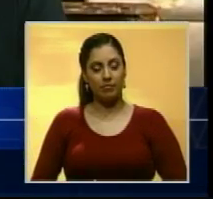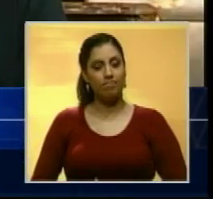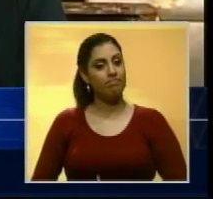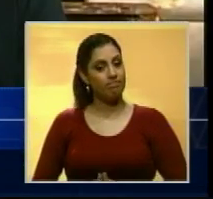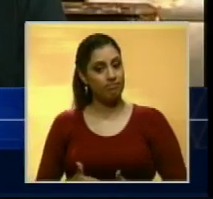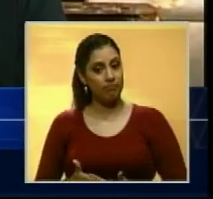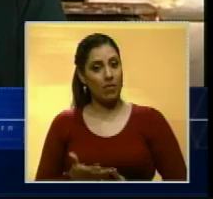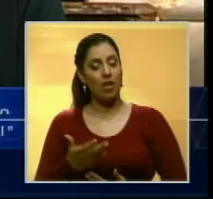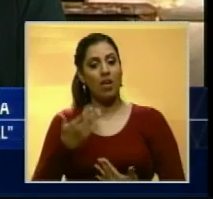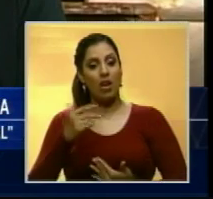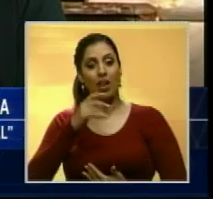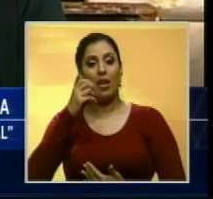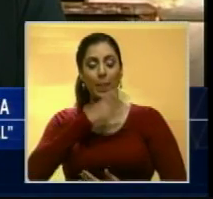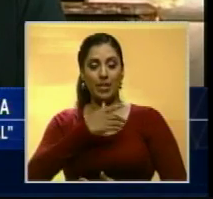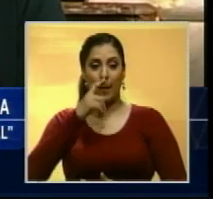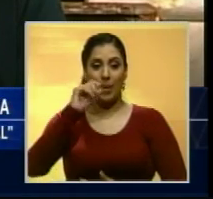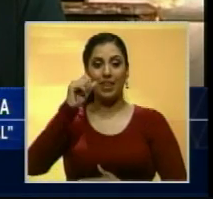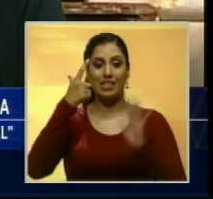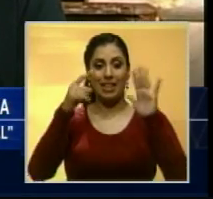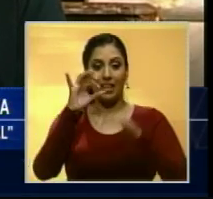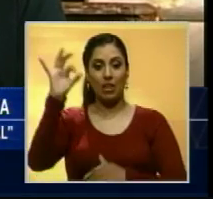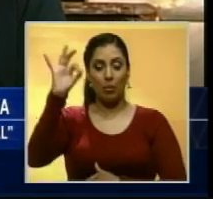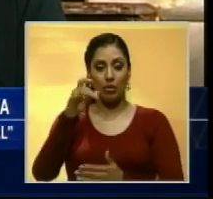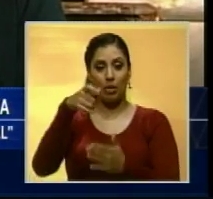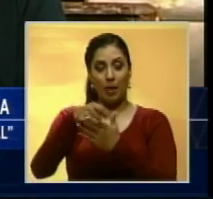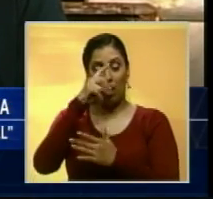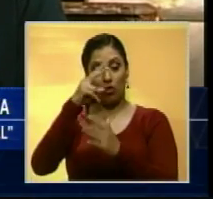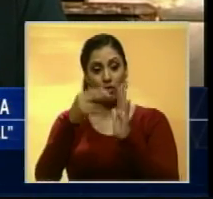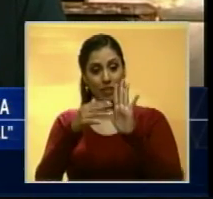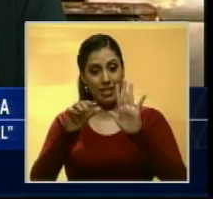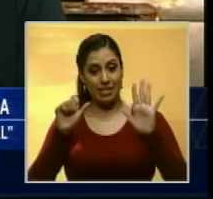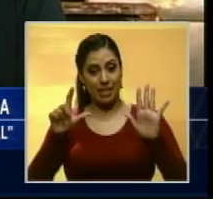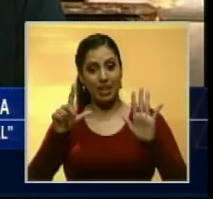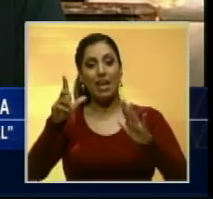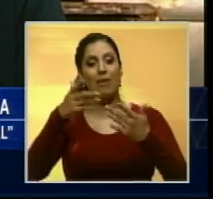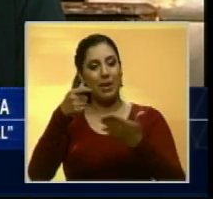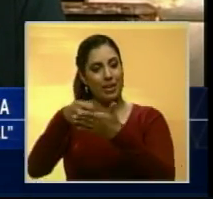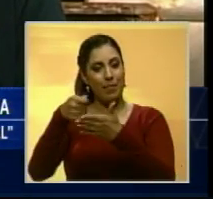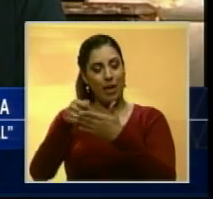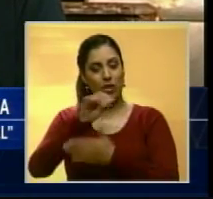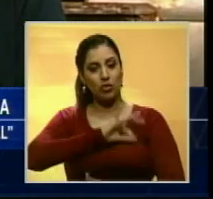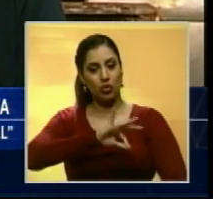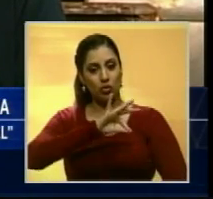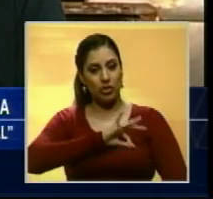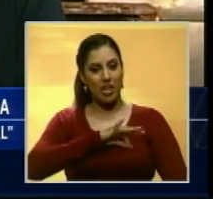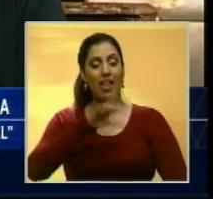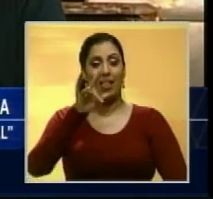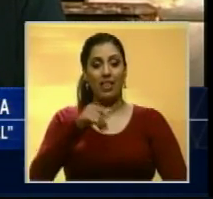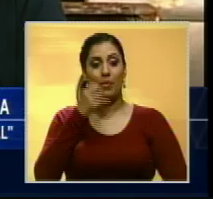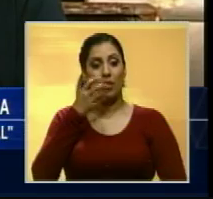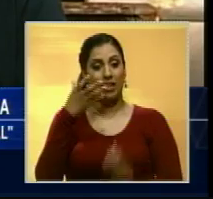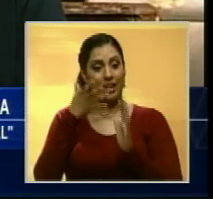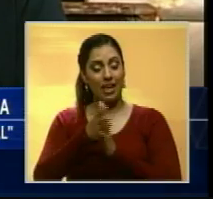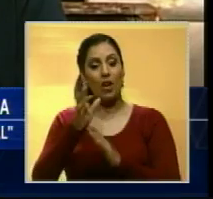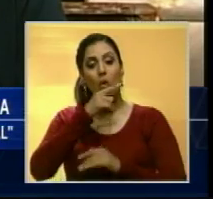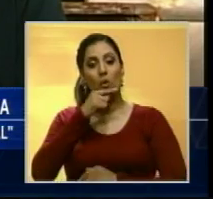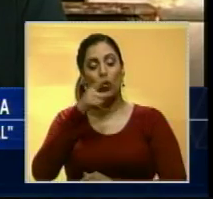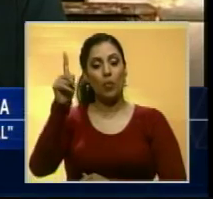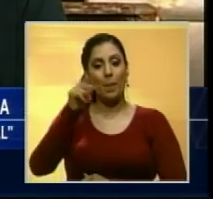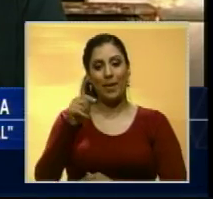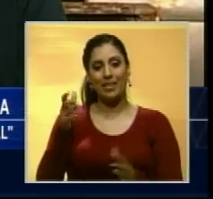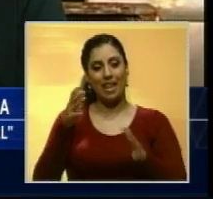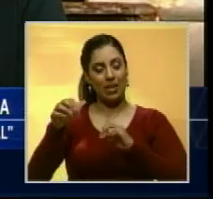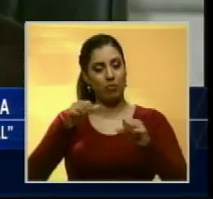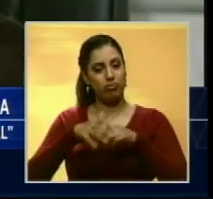El jefe de Estado señaló que el 70% del presupuesto del año 2017 es para inversión social. De igual forma indicó que octubre será un mes de